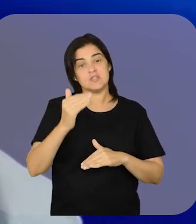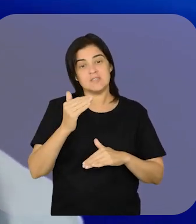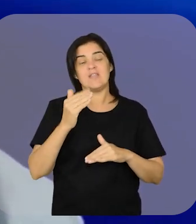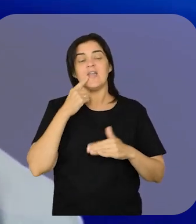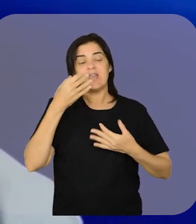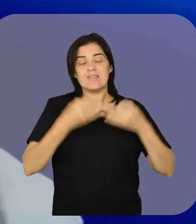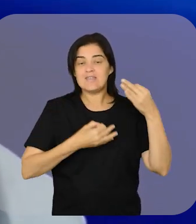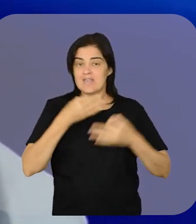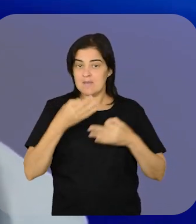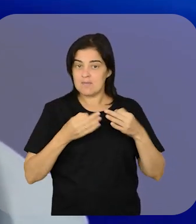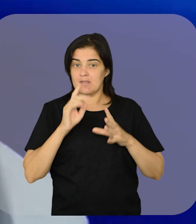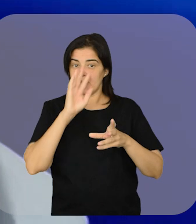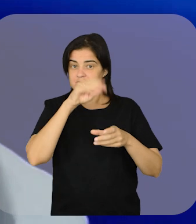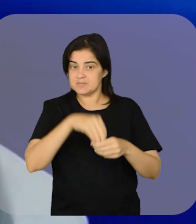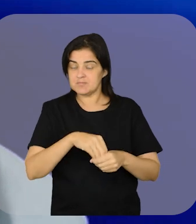de química,